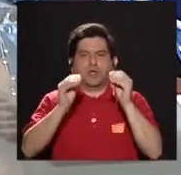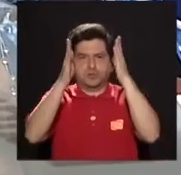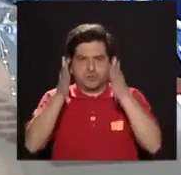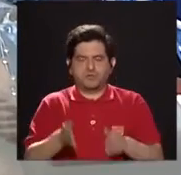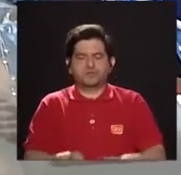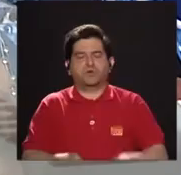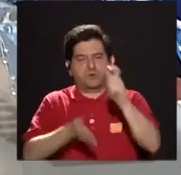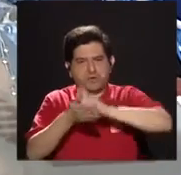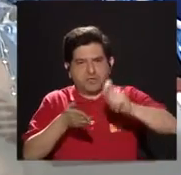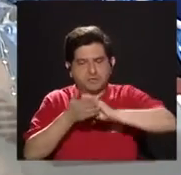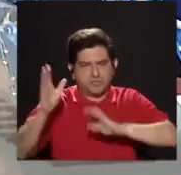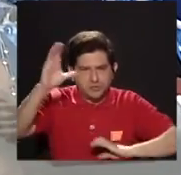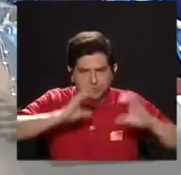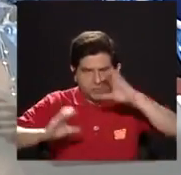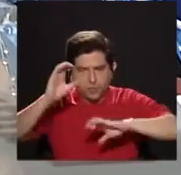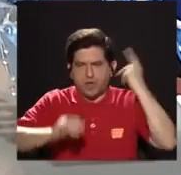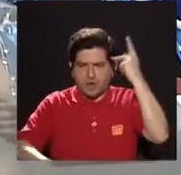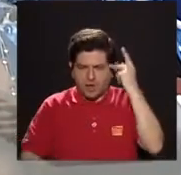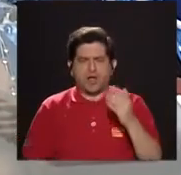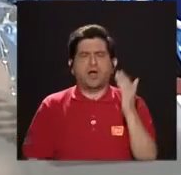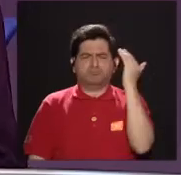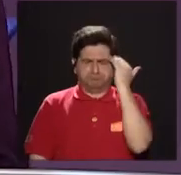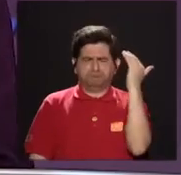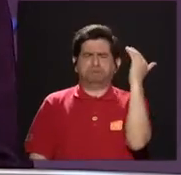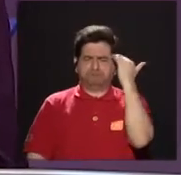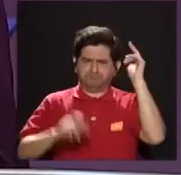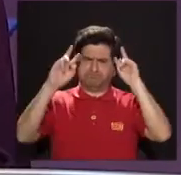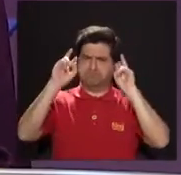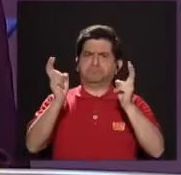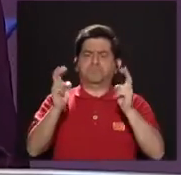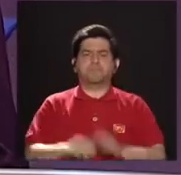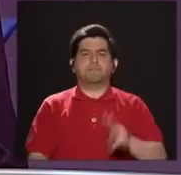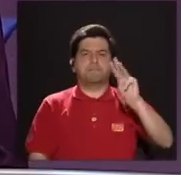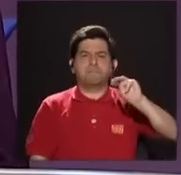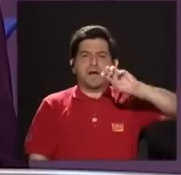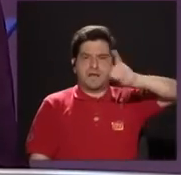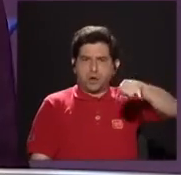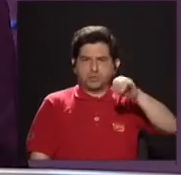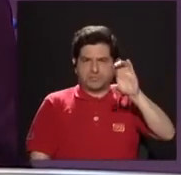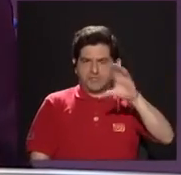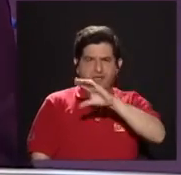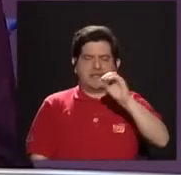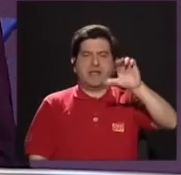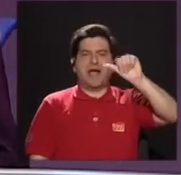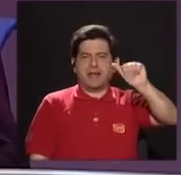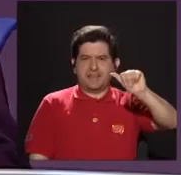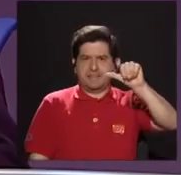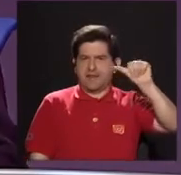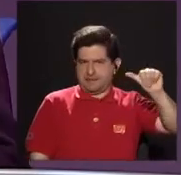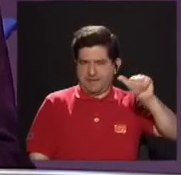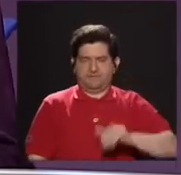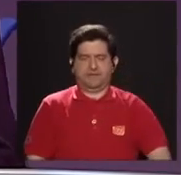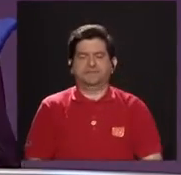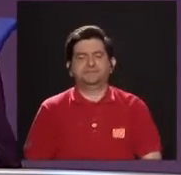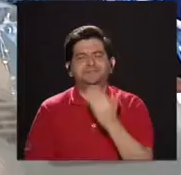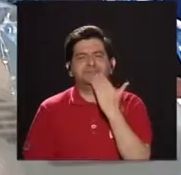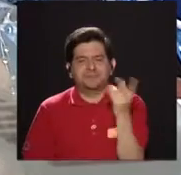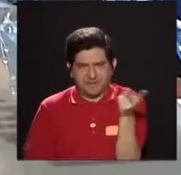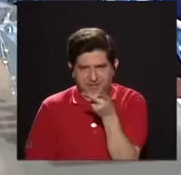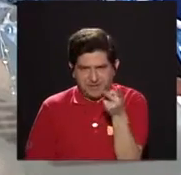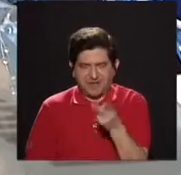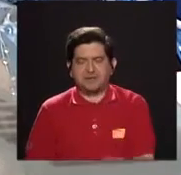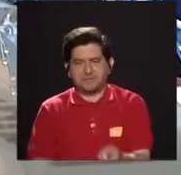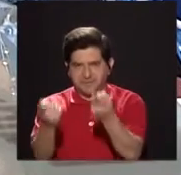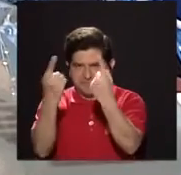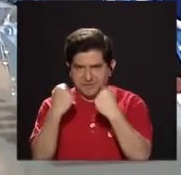Escuela de Ciencias Políticas, con mucho conocimiento de estos temas, ¿verdad? Son María José Cascante y Argentina Artavia. Muchas gracias por estar